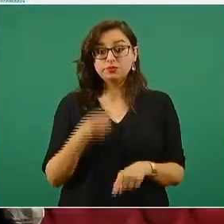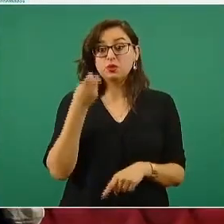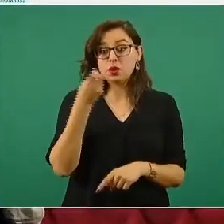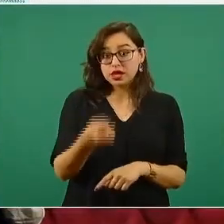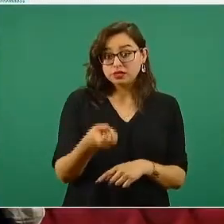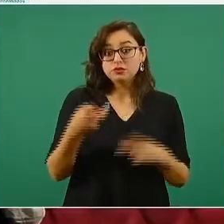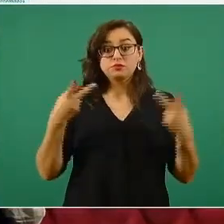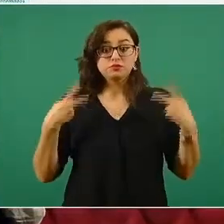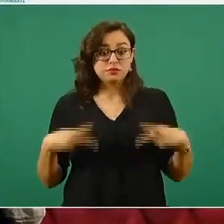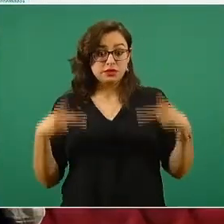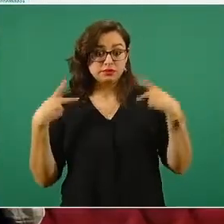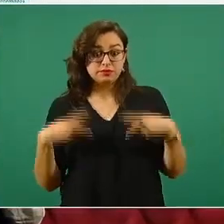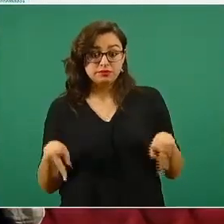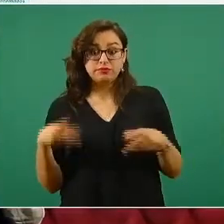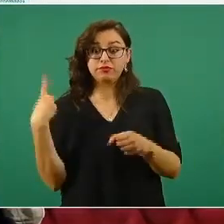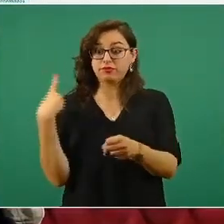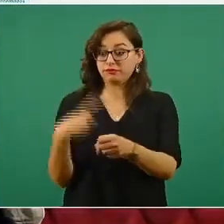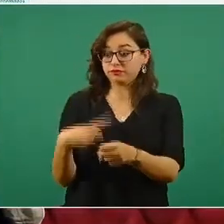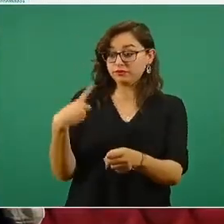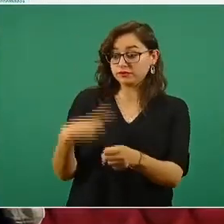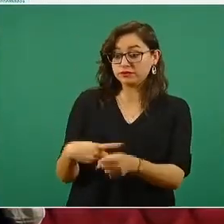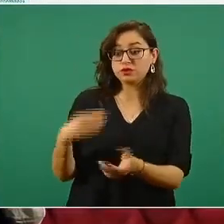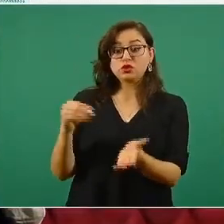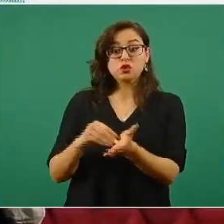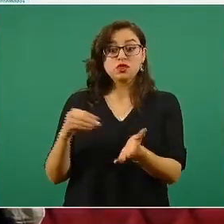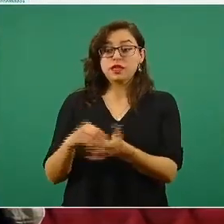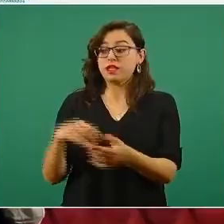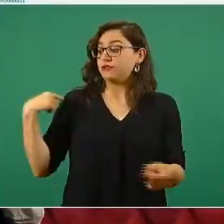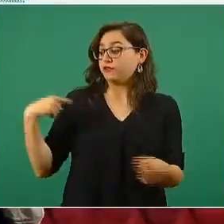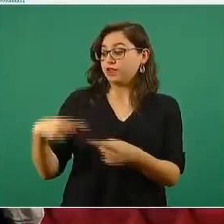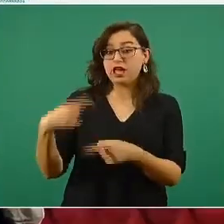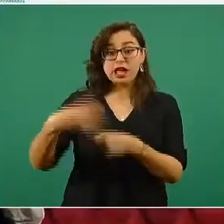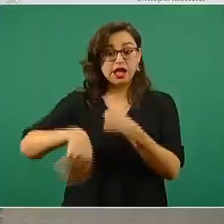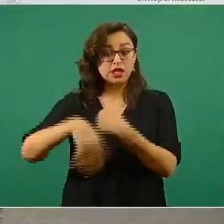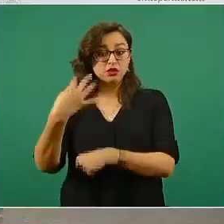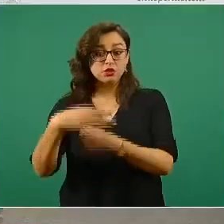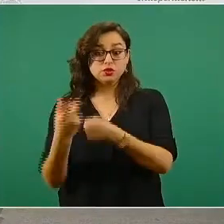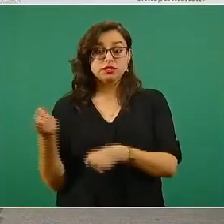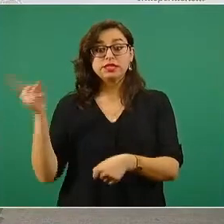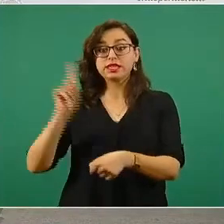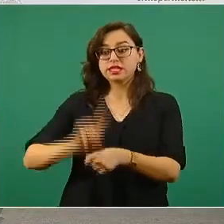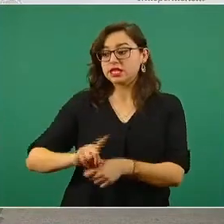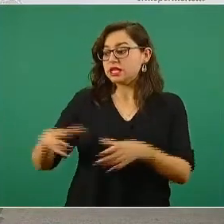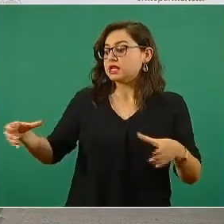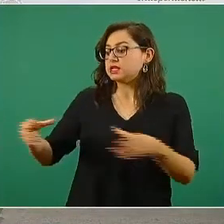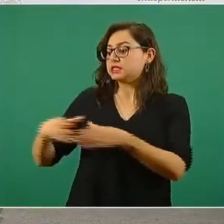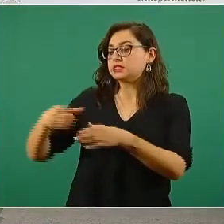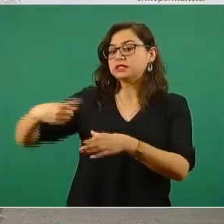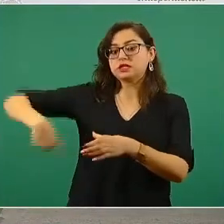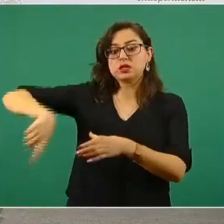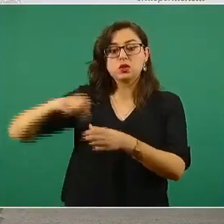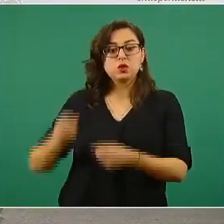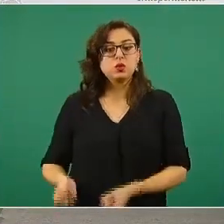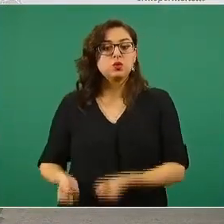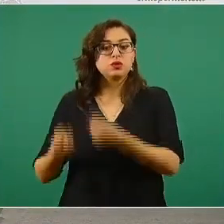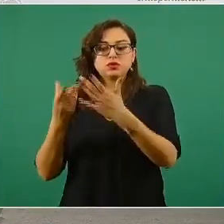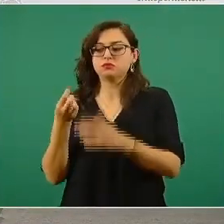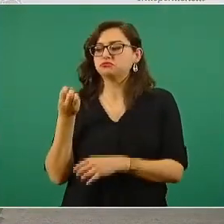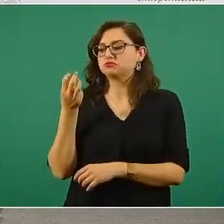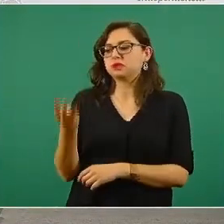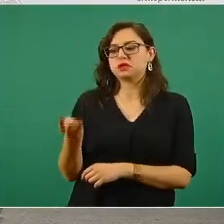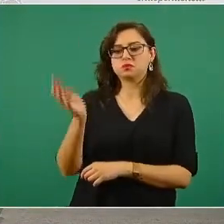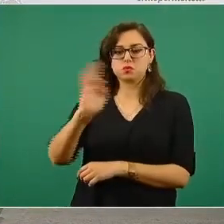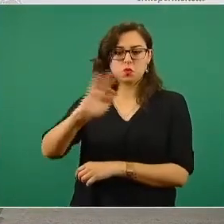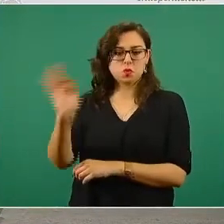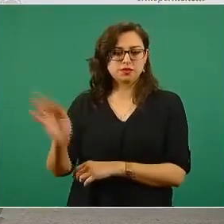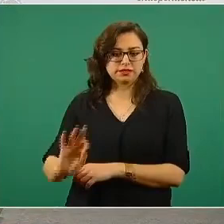estimados se mantengan en este solo 3% del total de los casos que hasta el momento se han confirmado, siendo uno de